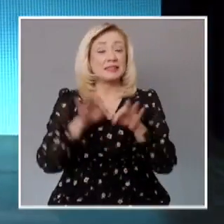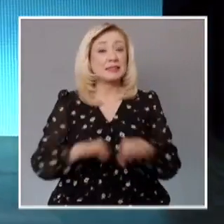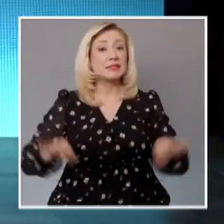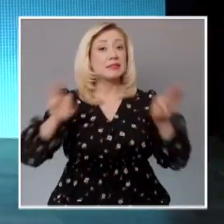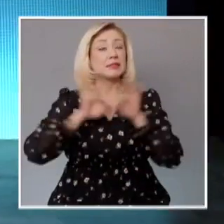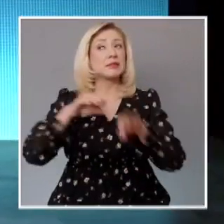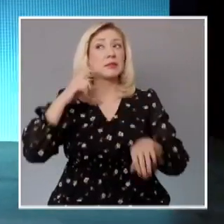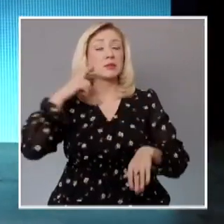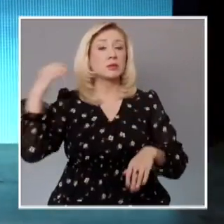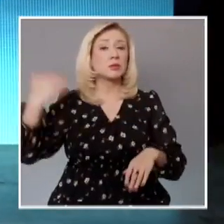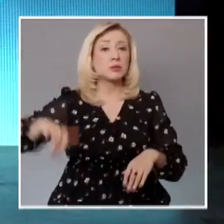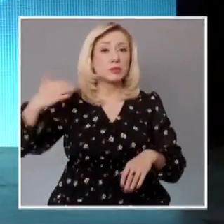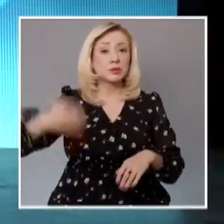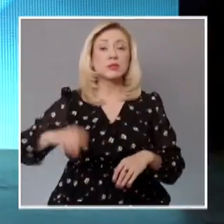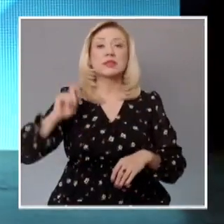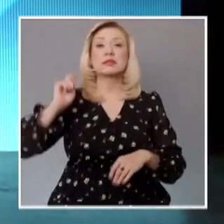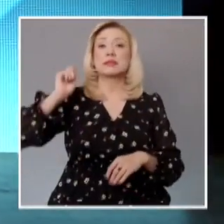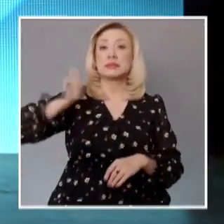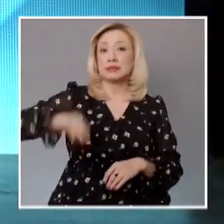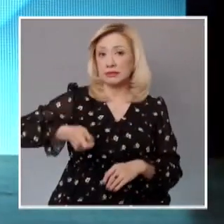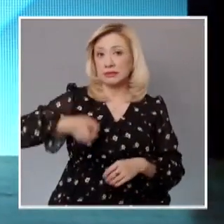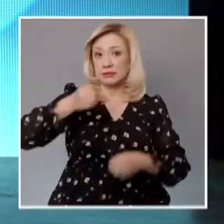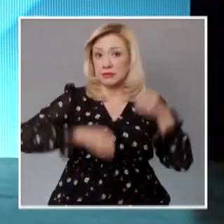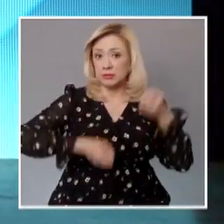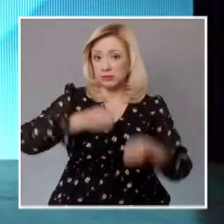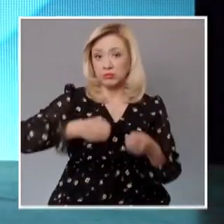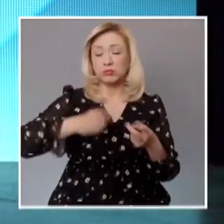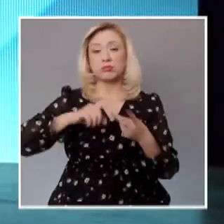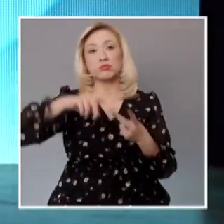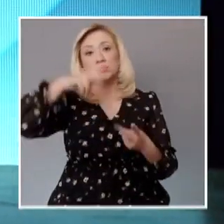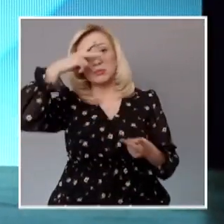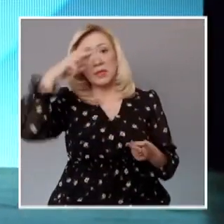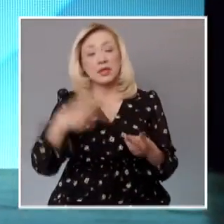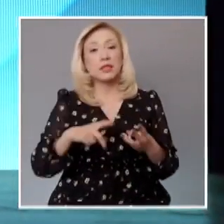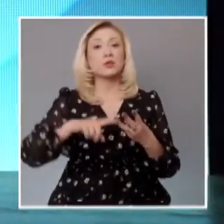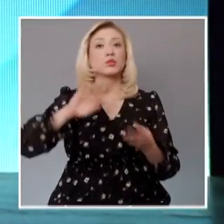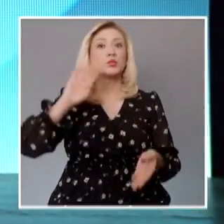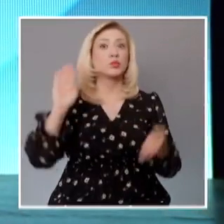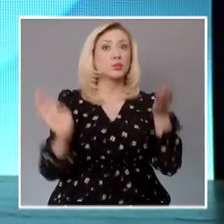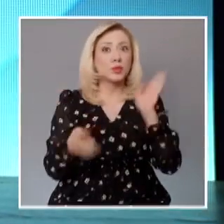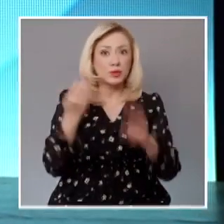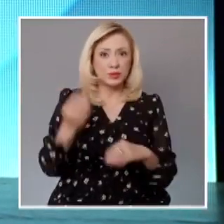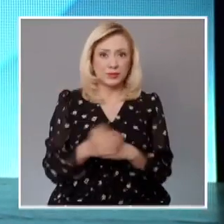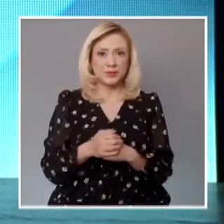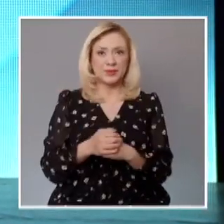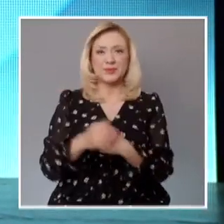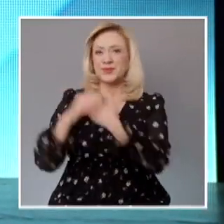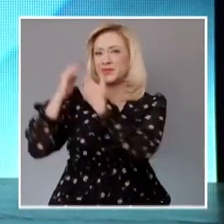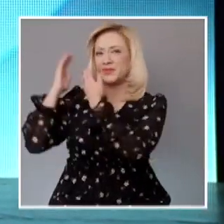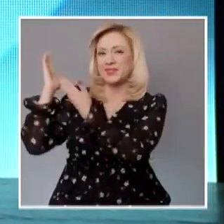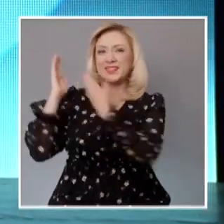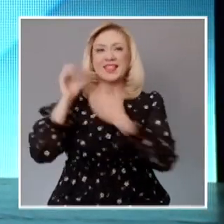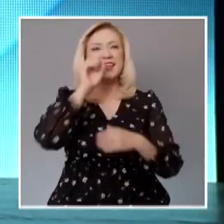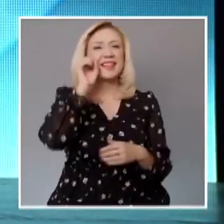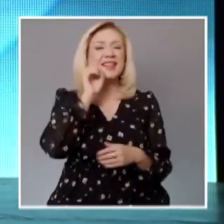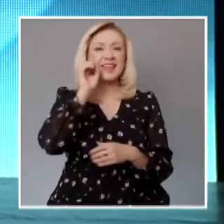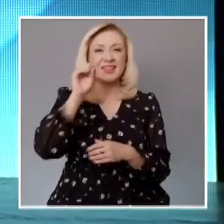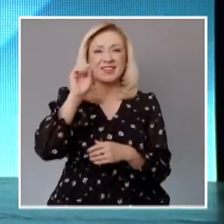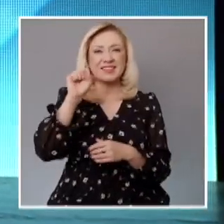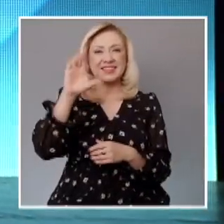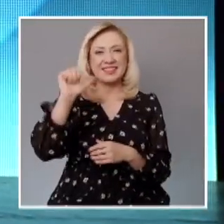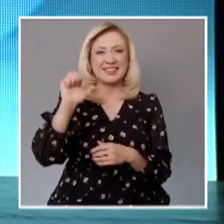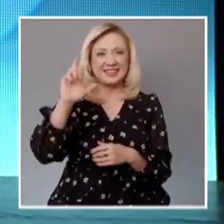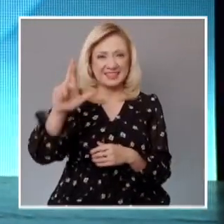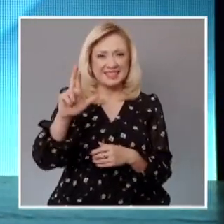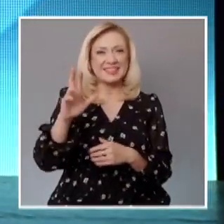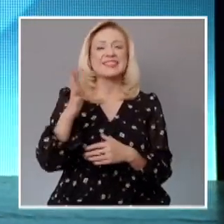más relevante de México y de todo el mundo. Soy Oscar González y en nombre de todo este equipo de trabajo le damos la más cordial bienvenida